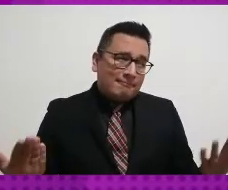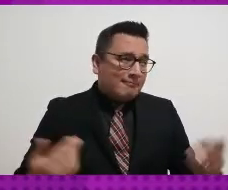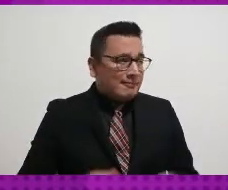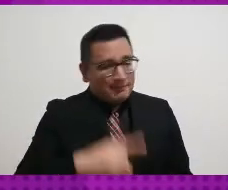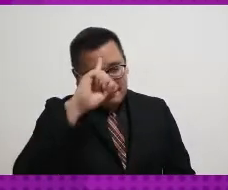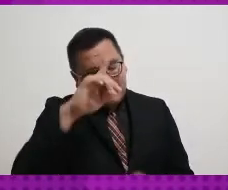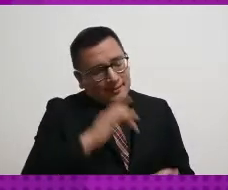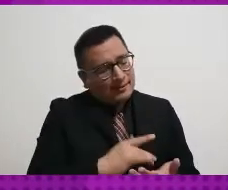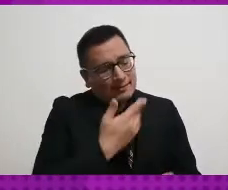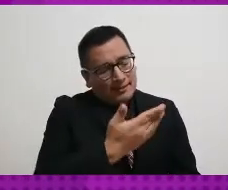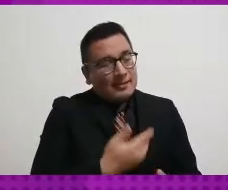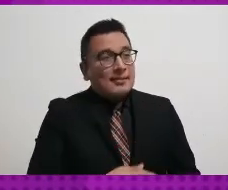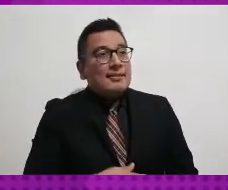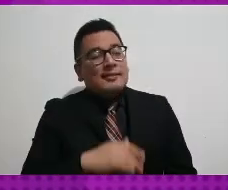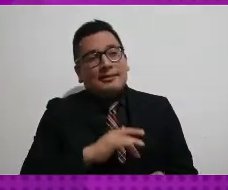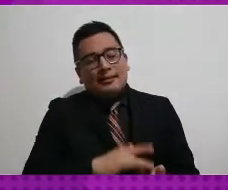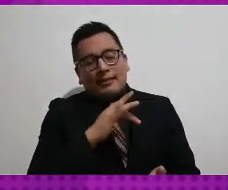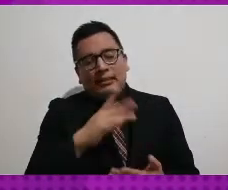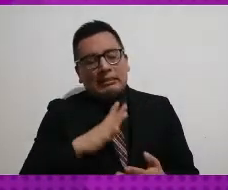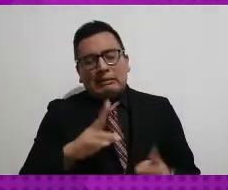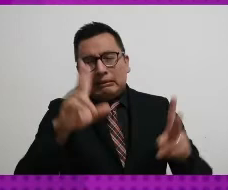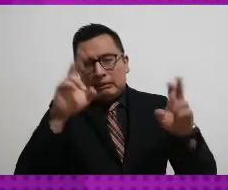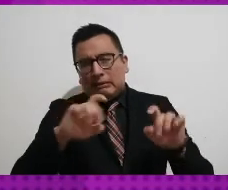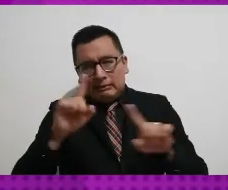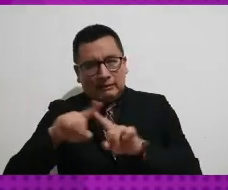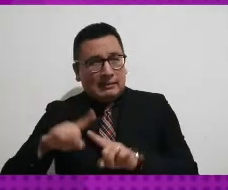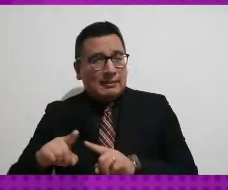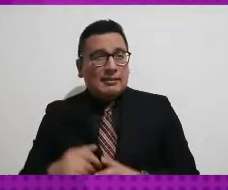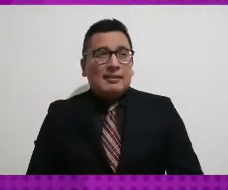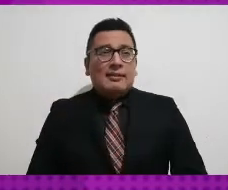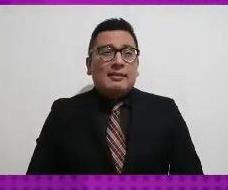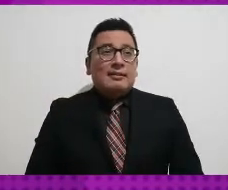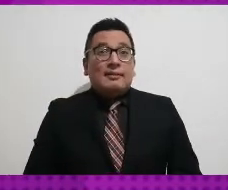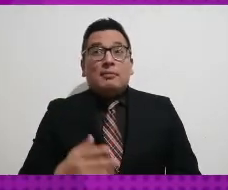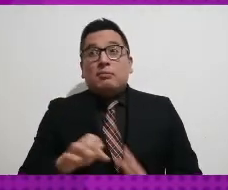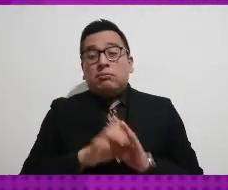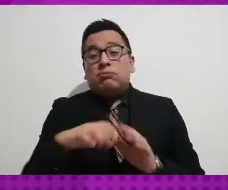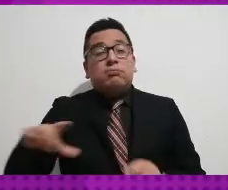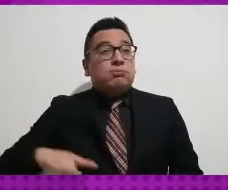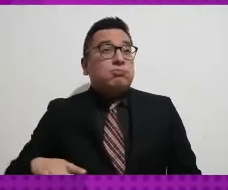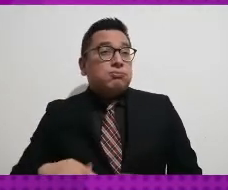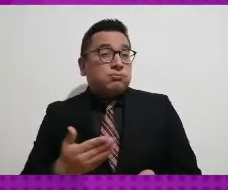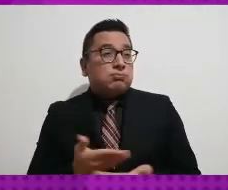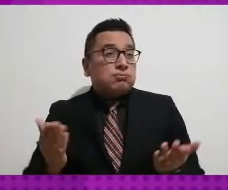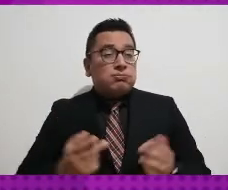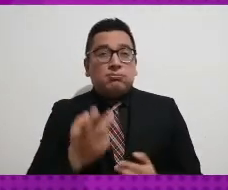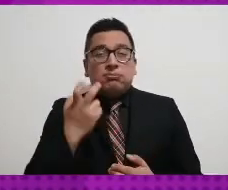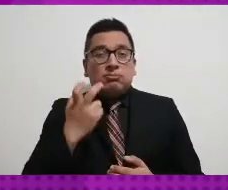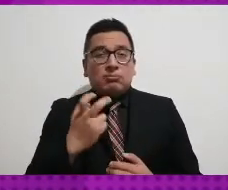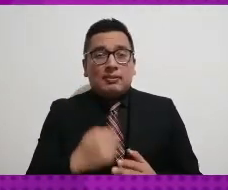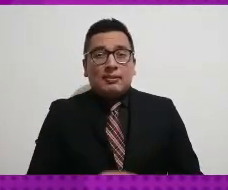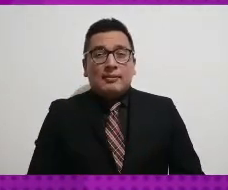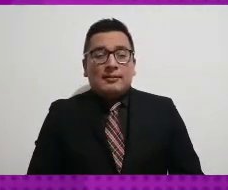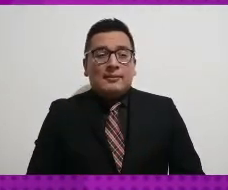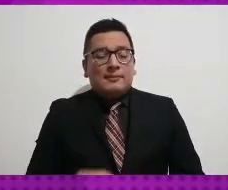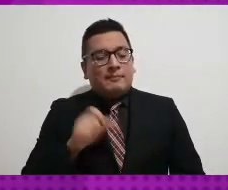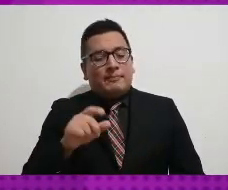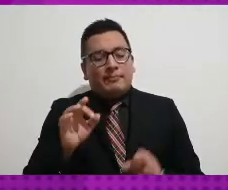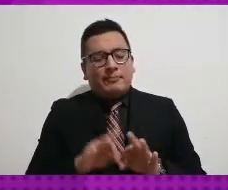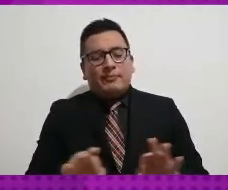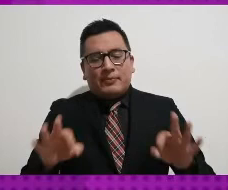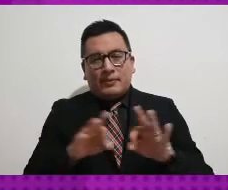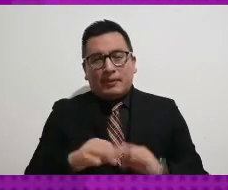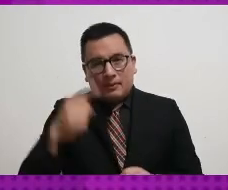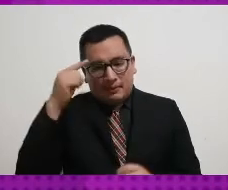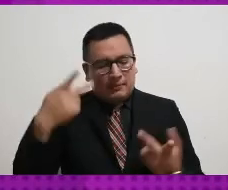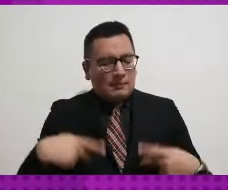Consejera, pues muchísimas gracias. Hay otros temas, como usted menciona, el gobierno abierto, que sin lugar a dudas es un brazo y una mano que se ha